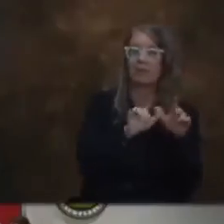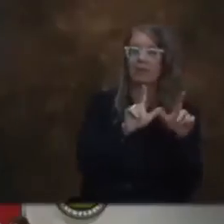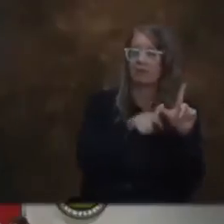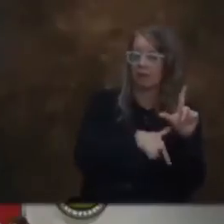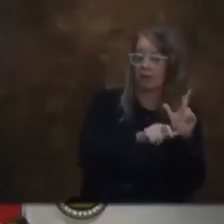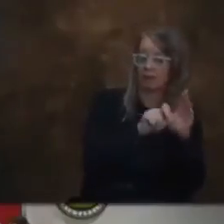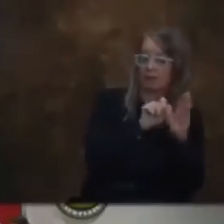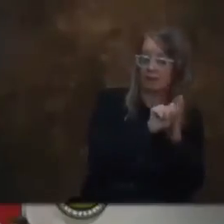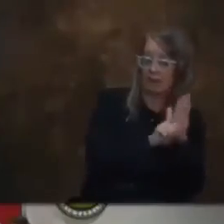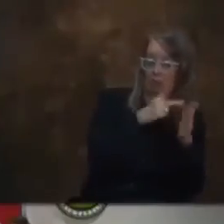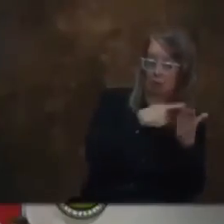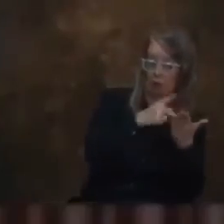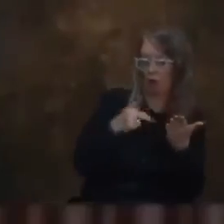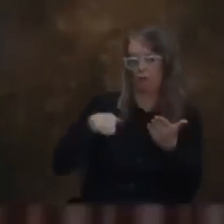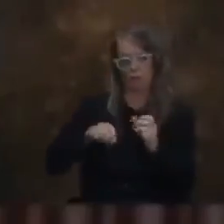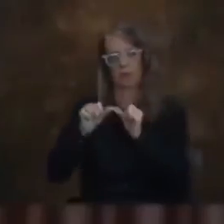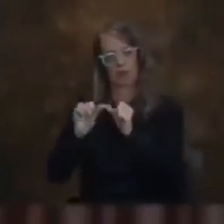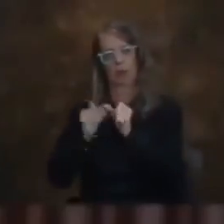da curiosidad stacy